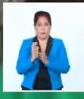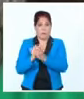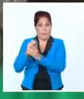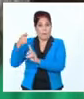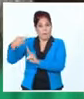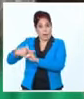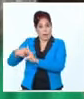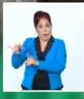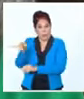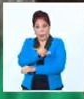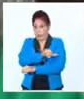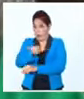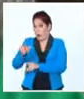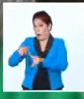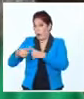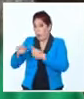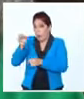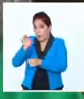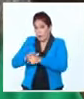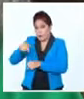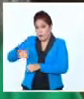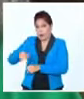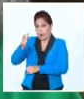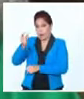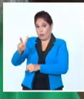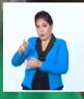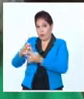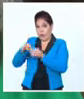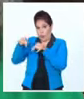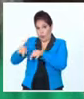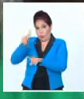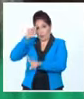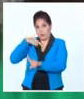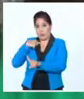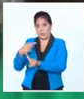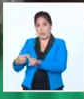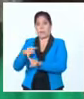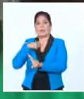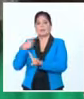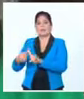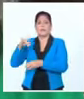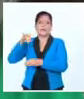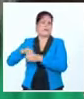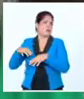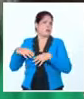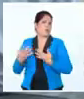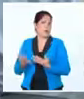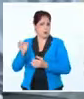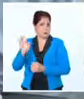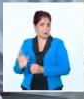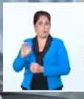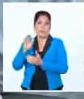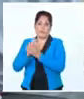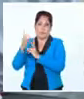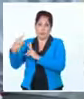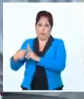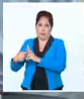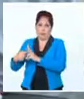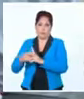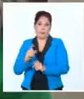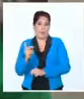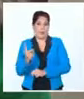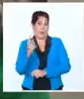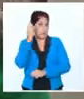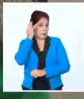examen de ingreso porque los que comienzan su 12 grado en septiembre harán sus exámenes de ingreso en esta fecha. Naima Trujillo